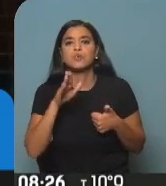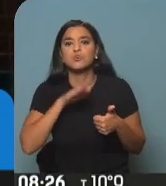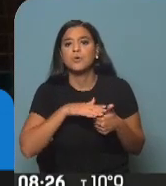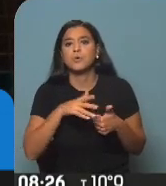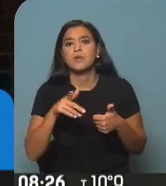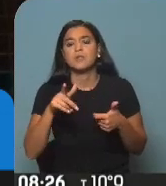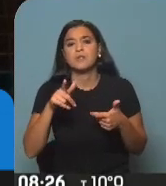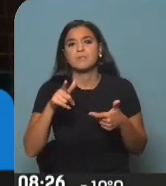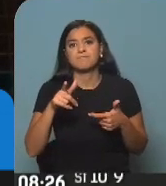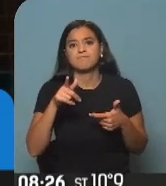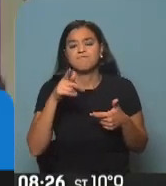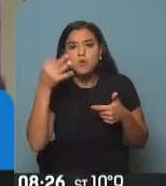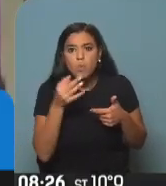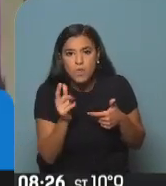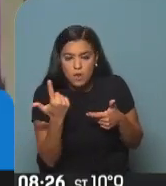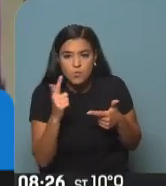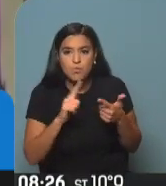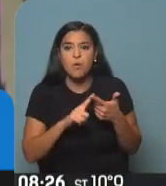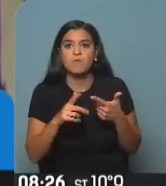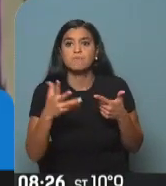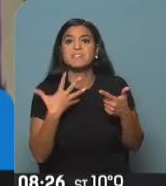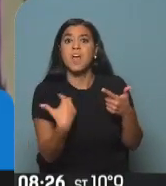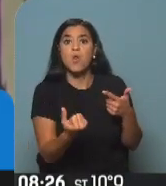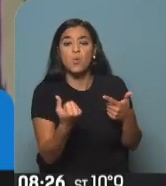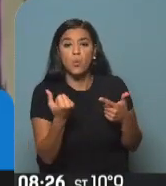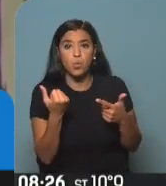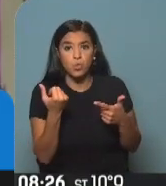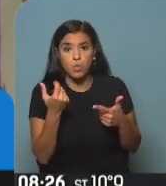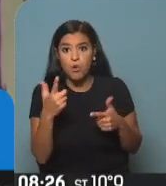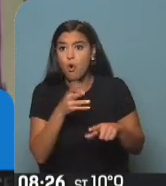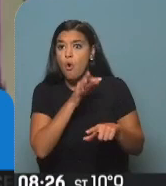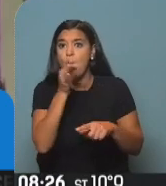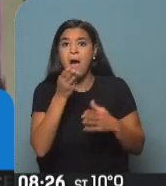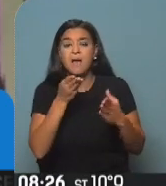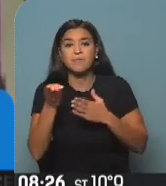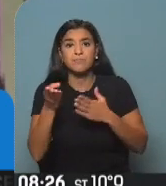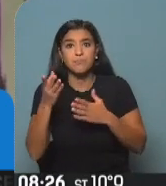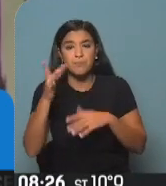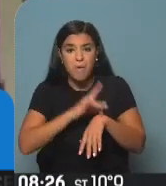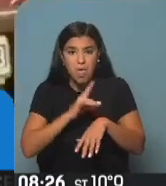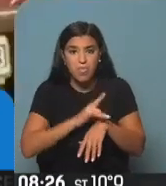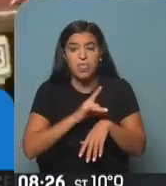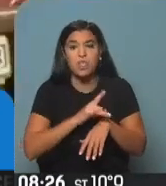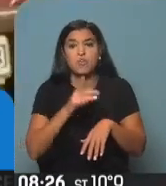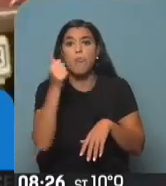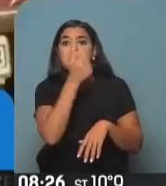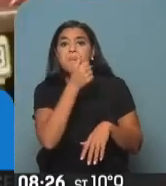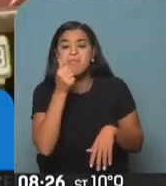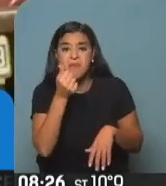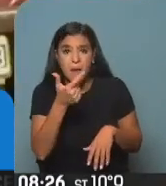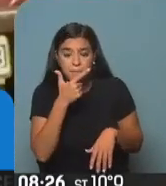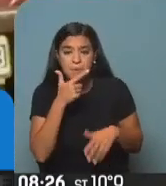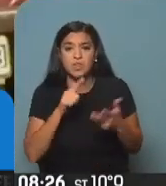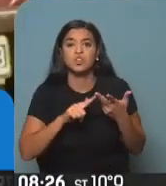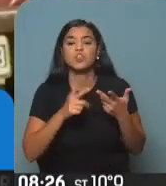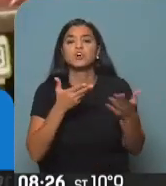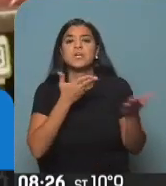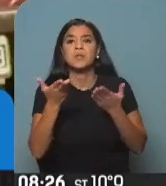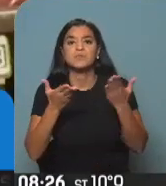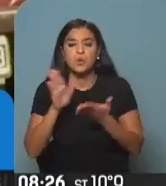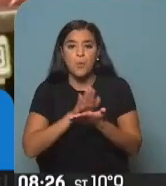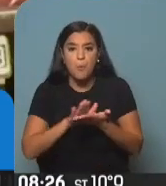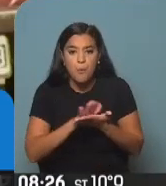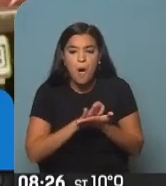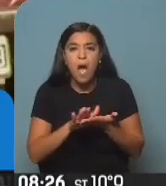inseguridad alimentaria, sin cobertura de salud o sin acceso a la atención médica ni acceso a medicamentos. Los servicios básicos, que incluyen